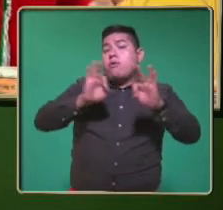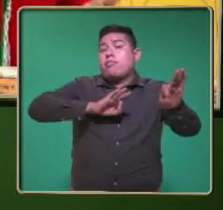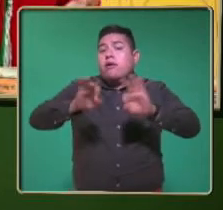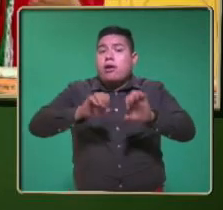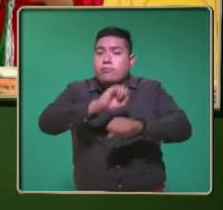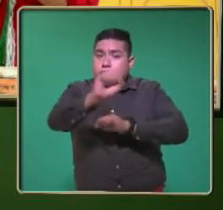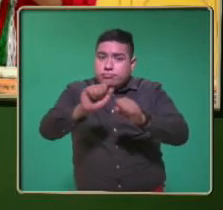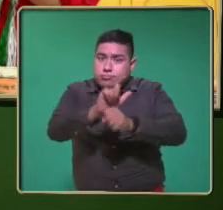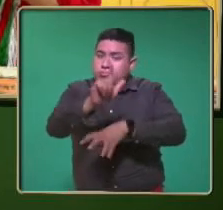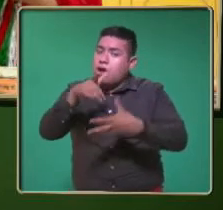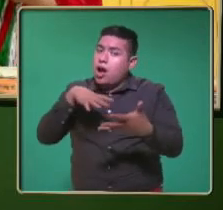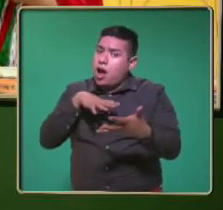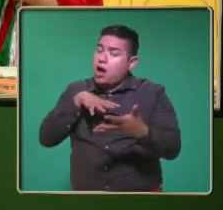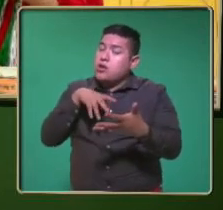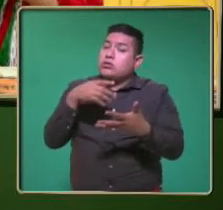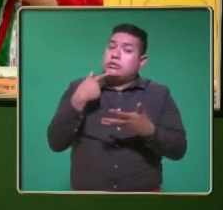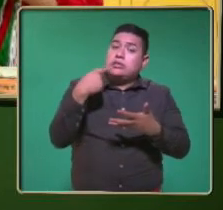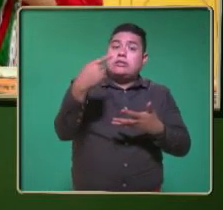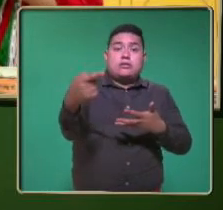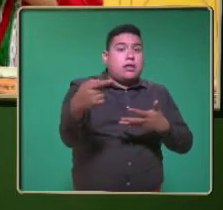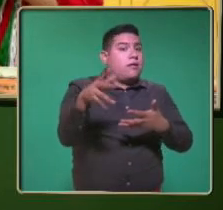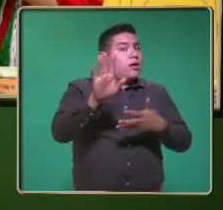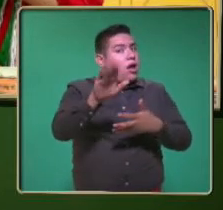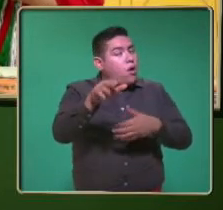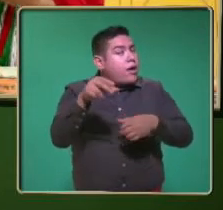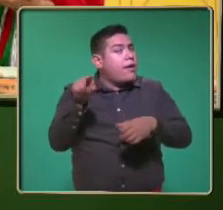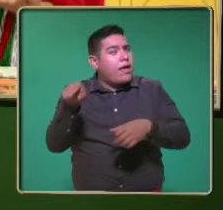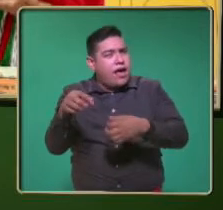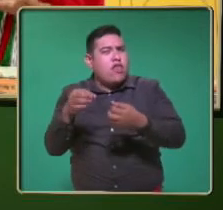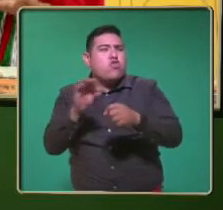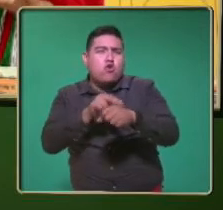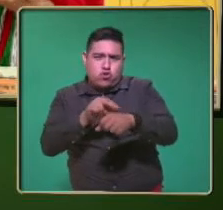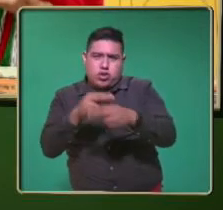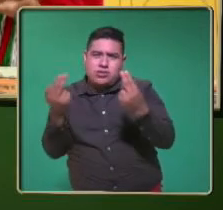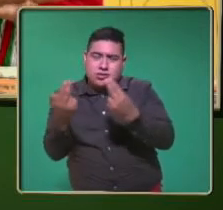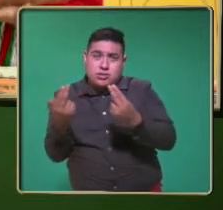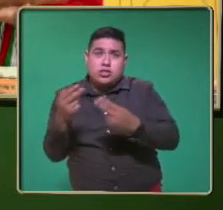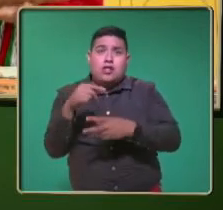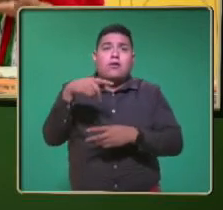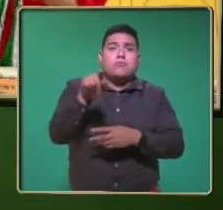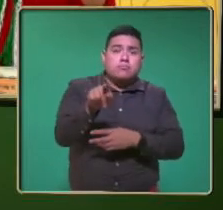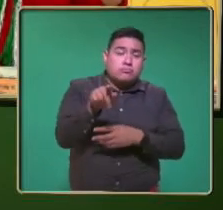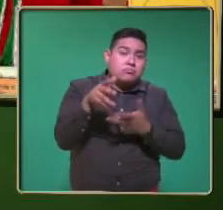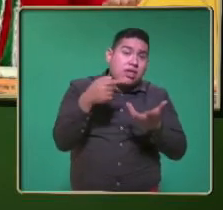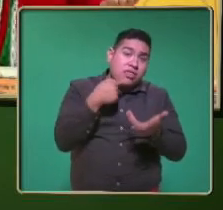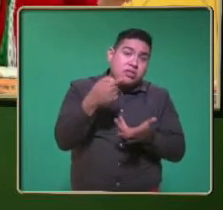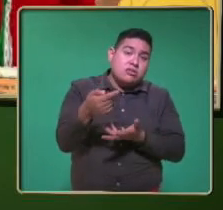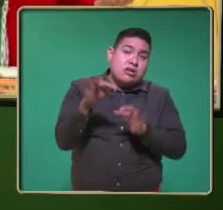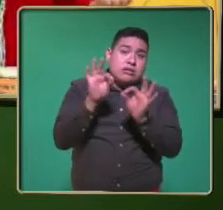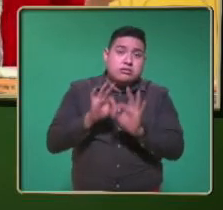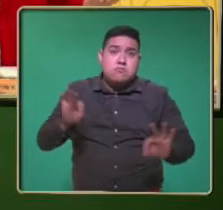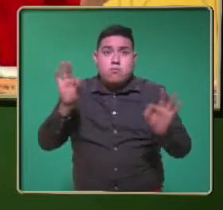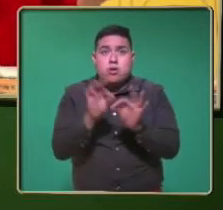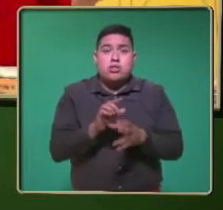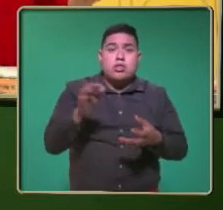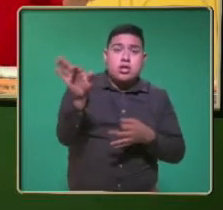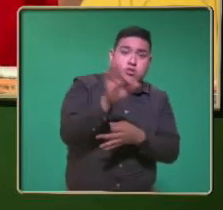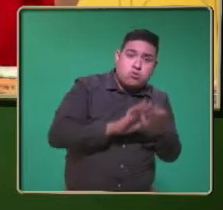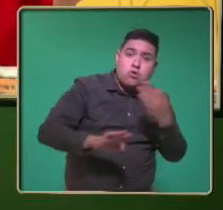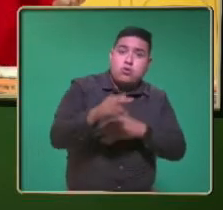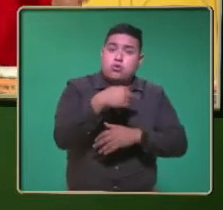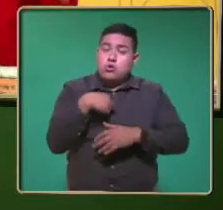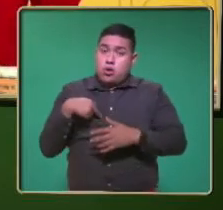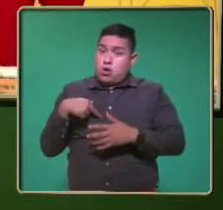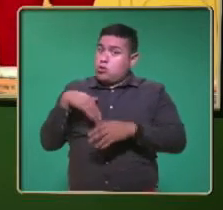trabajadora social nos refiere a alguna atención médica de nuestro hijo o de tu hijo, es importante que nosotros cubramos